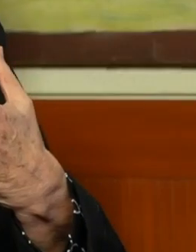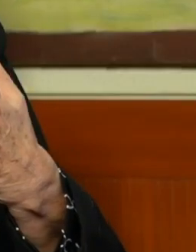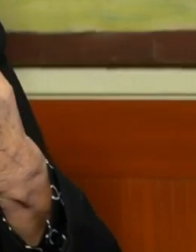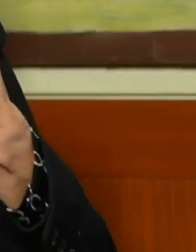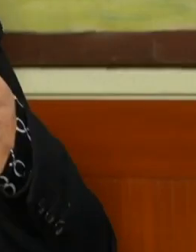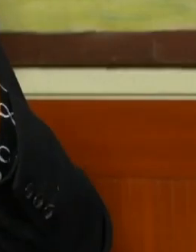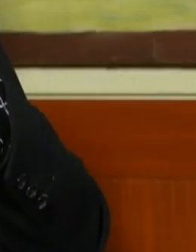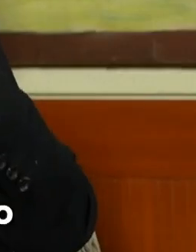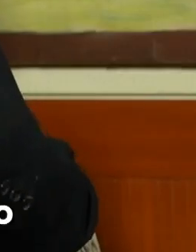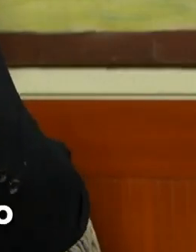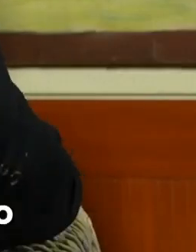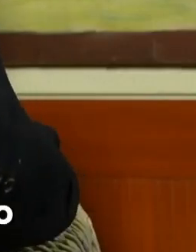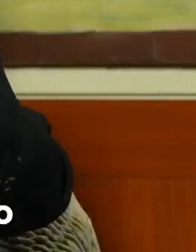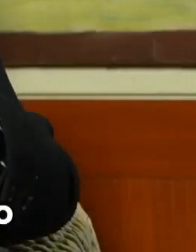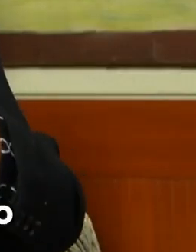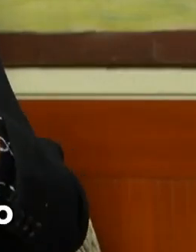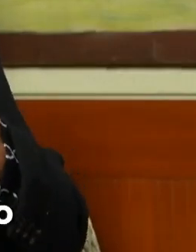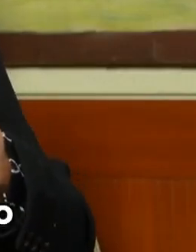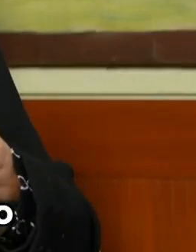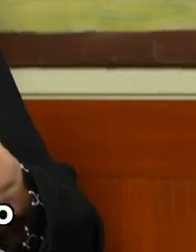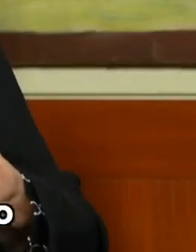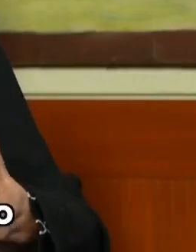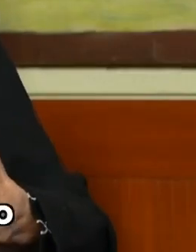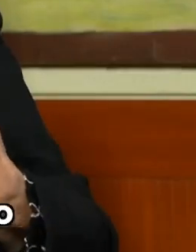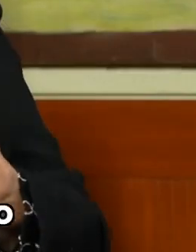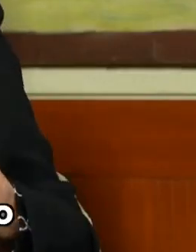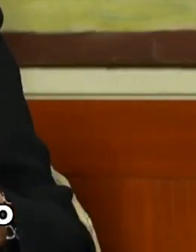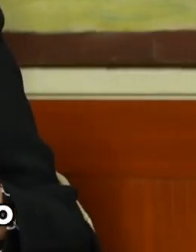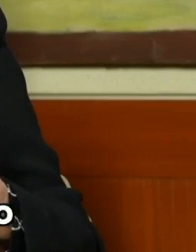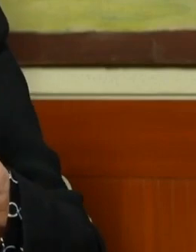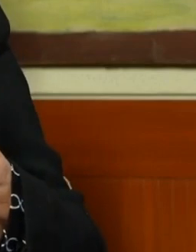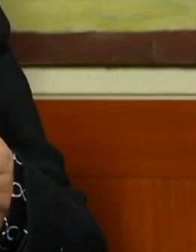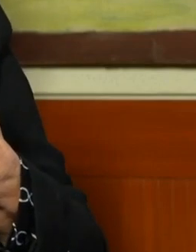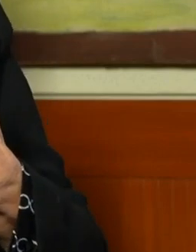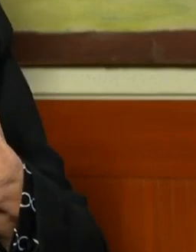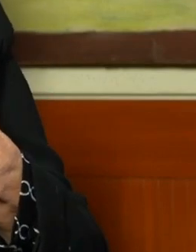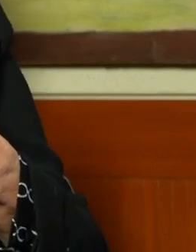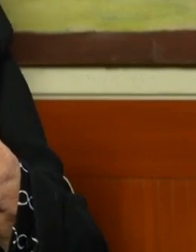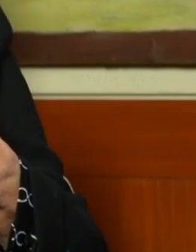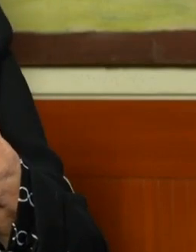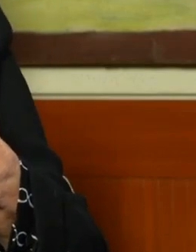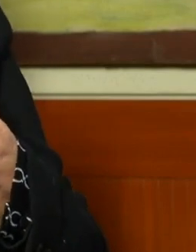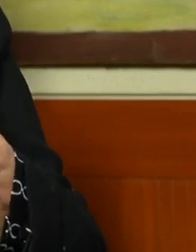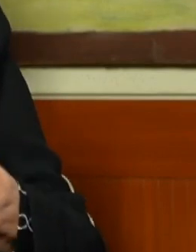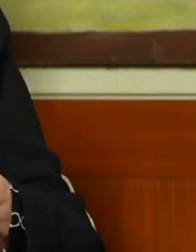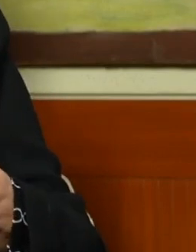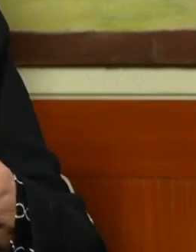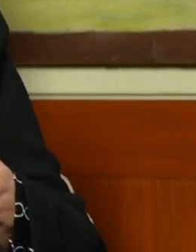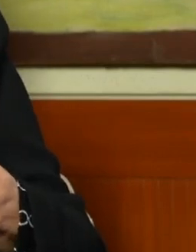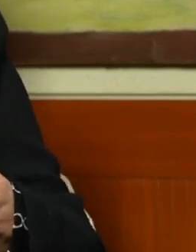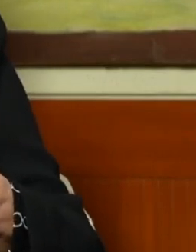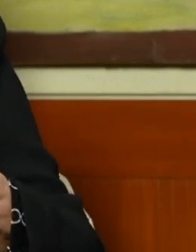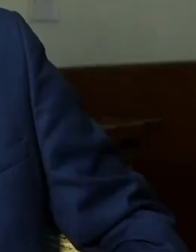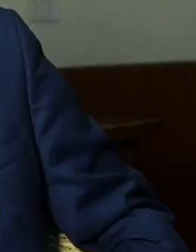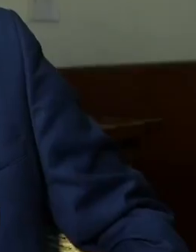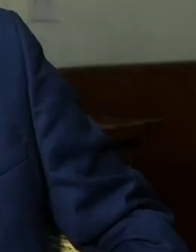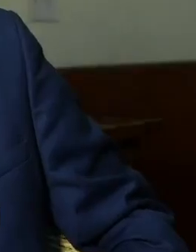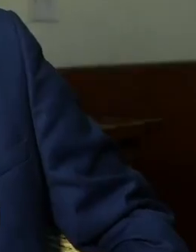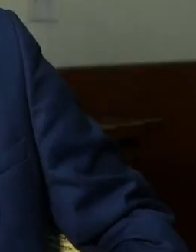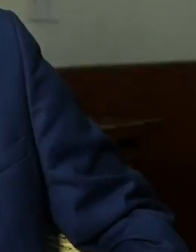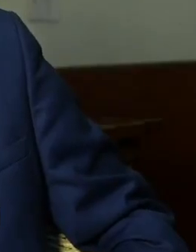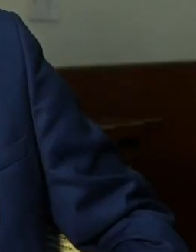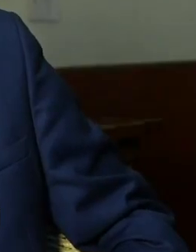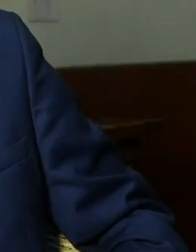están sometiendo. Como que me iba describiendo lo que pasaba y yo le decía, ¿qué? No puede ser, ¿cómo?